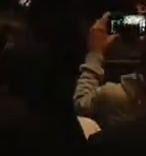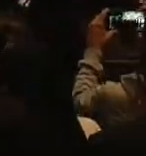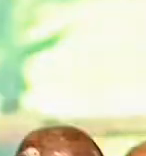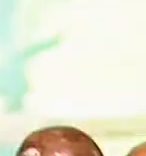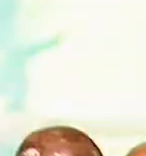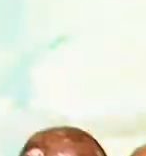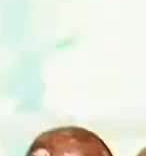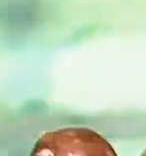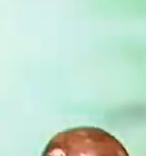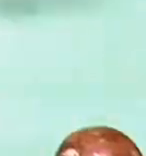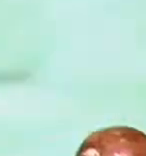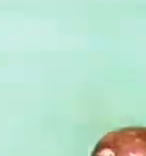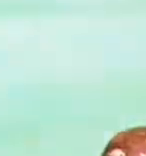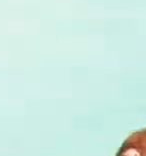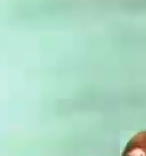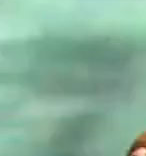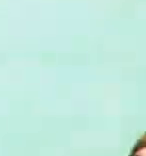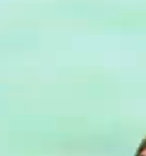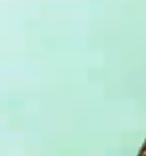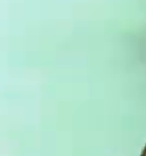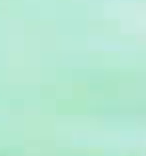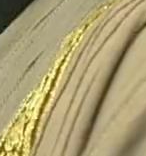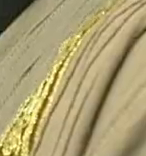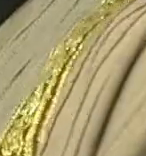ingotea, la ingotea.